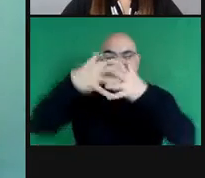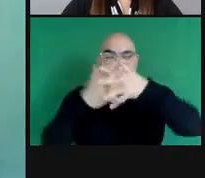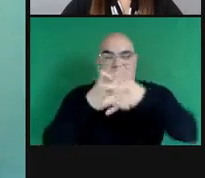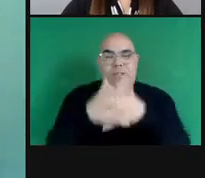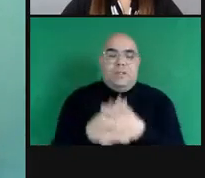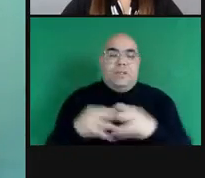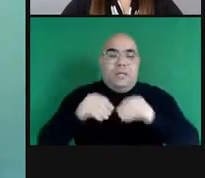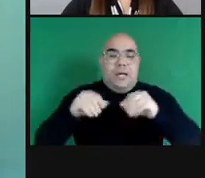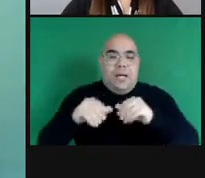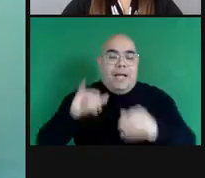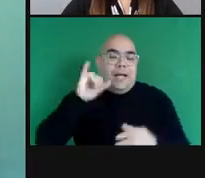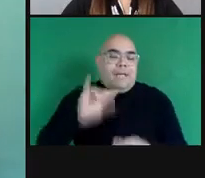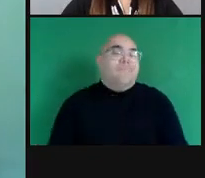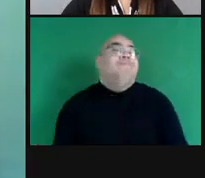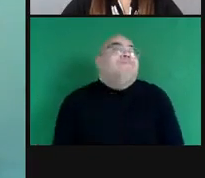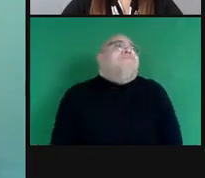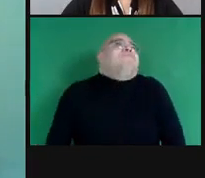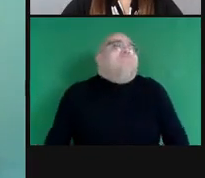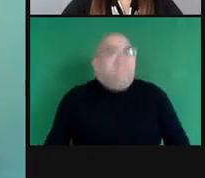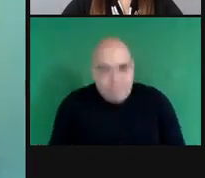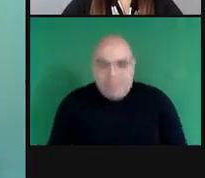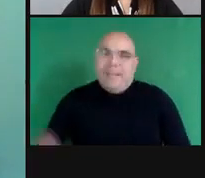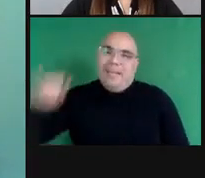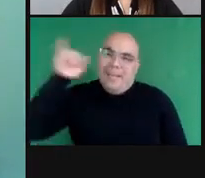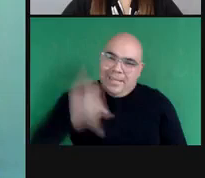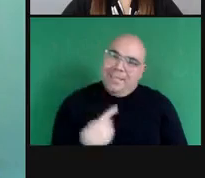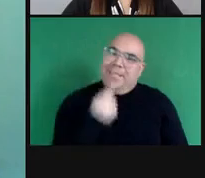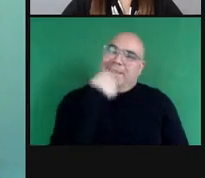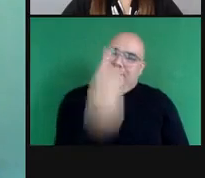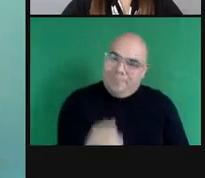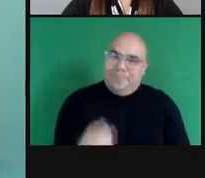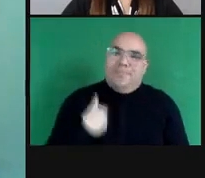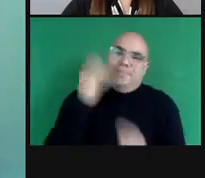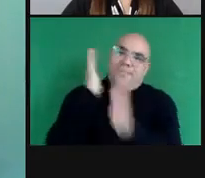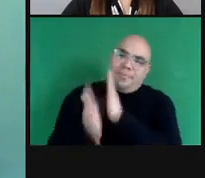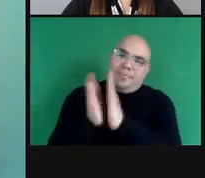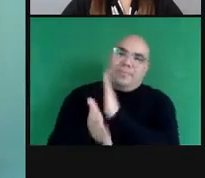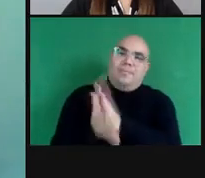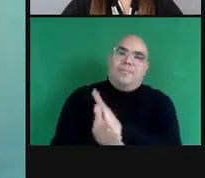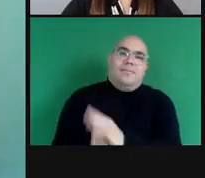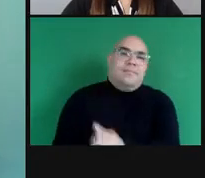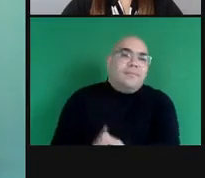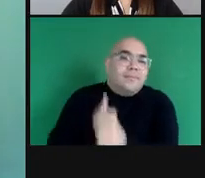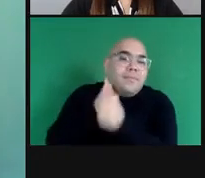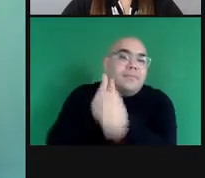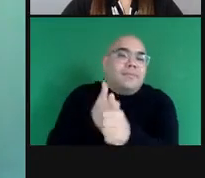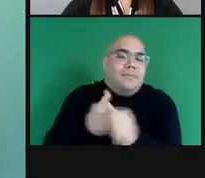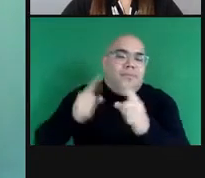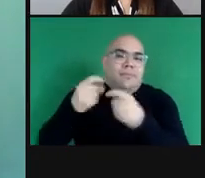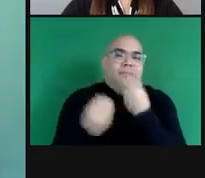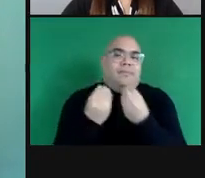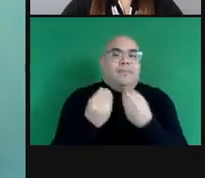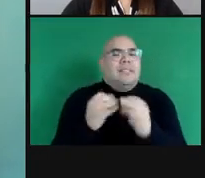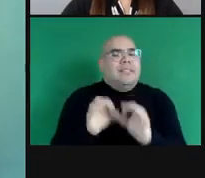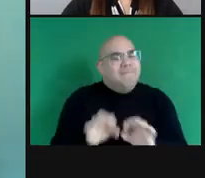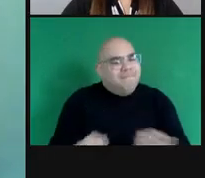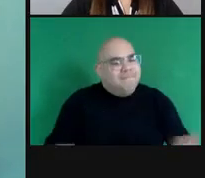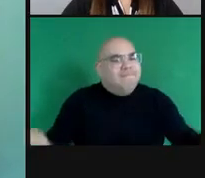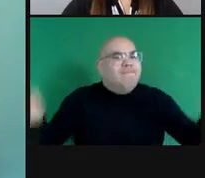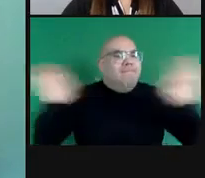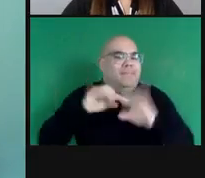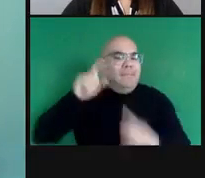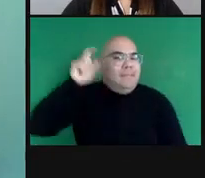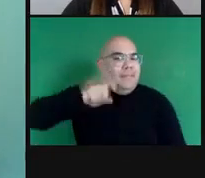arena. Entonces, todo eso, por eso digo yo que cualquier intervención que se haga es necesario hacer los